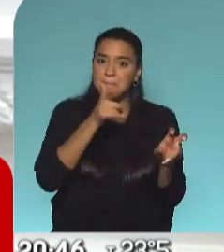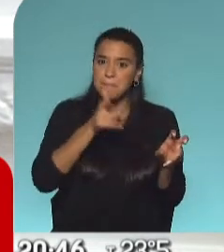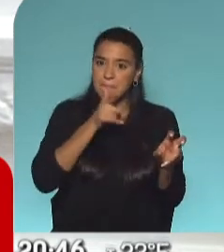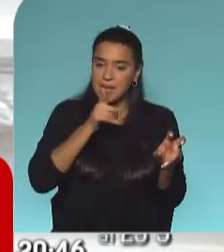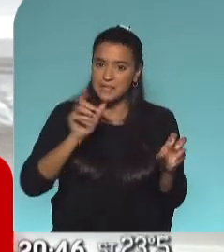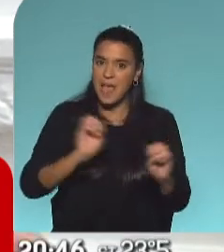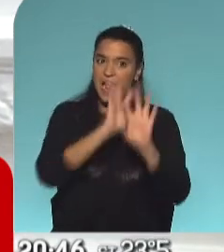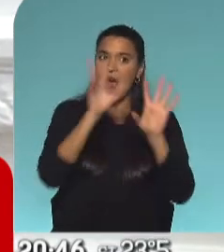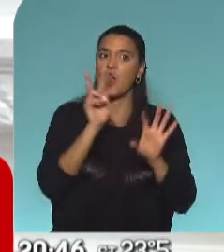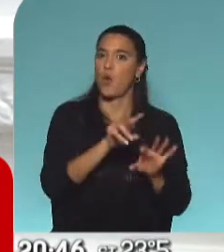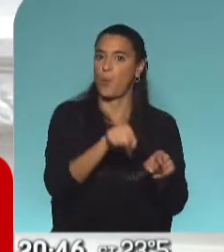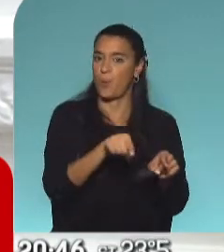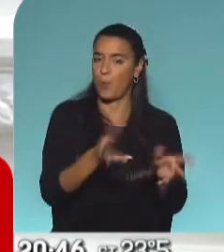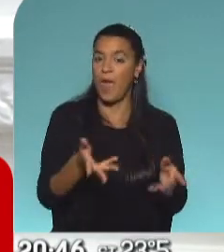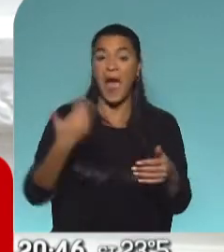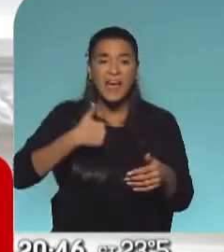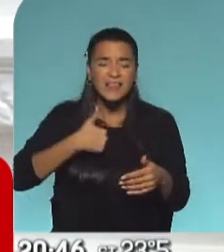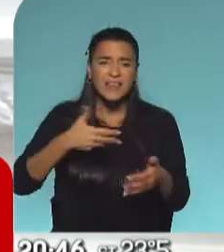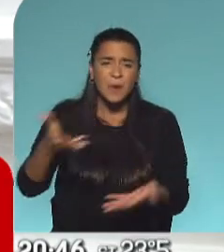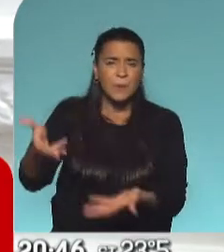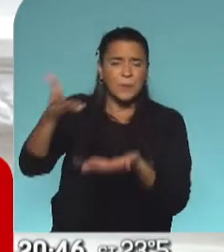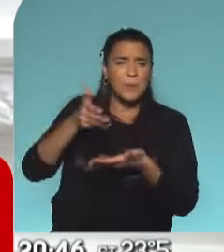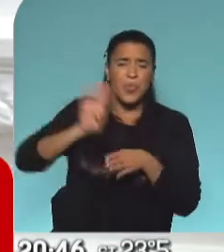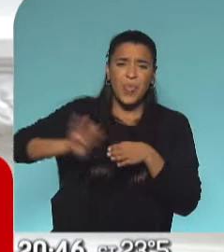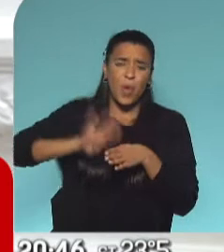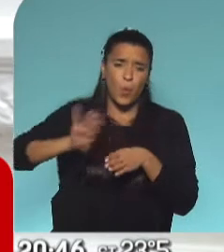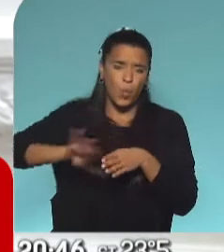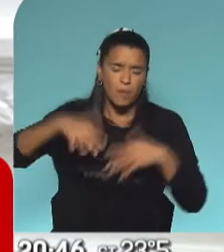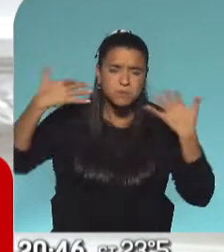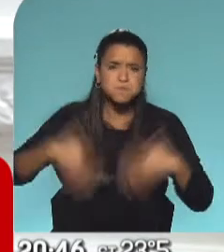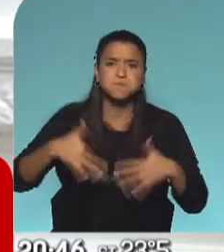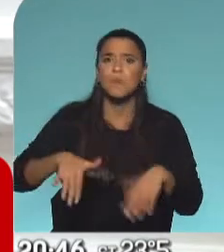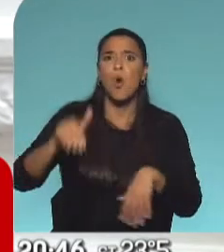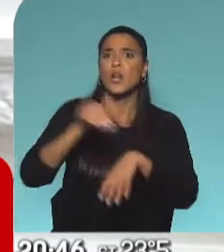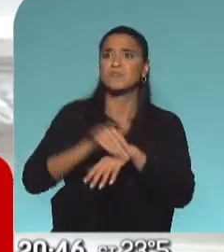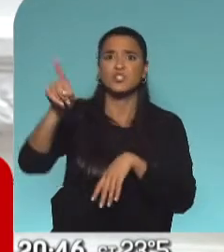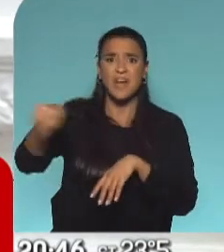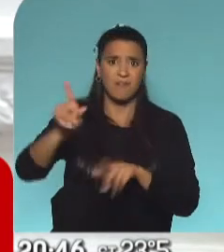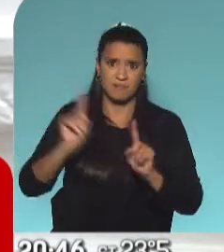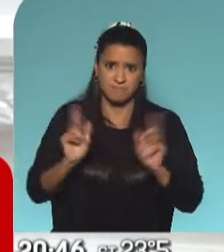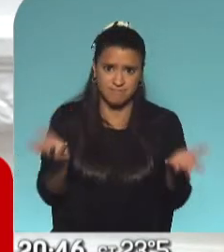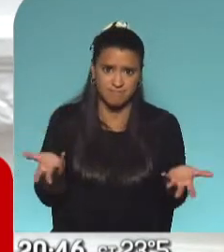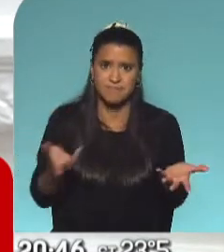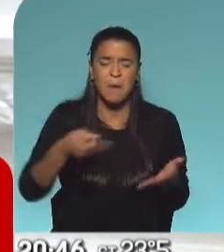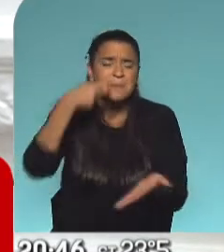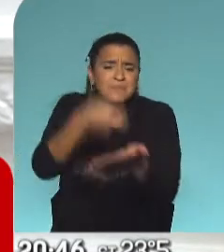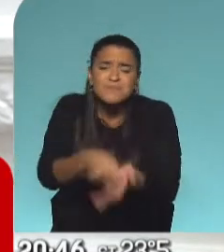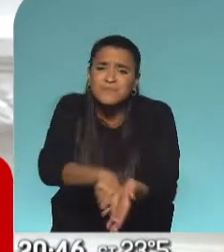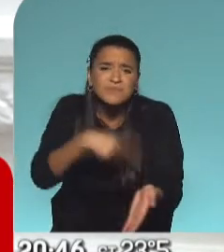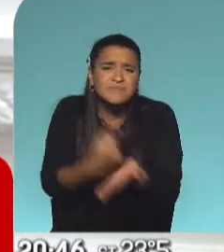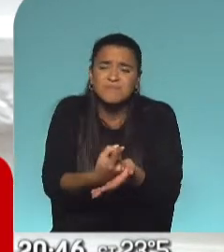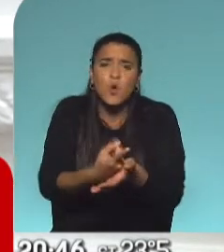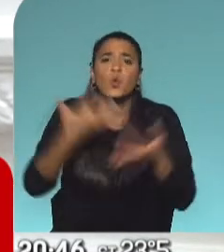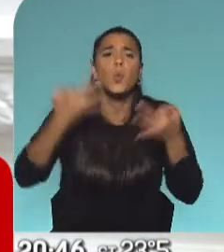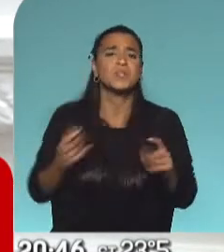tener en cuenta. La Argentina había sido endeudada irresponsablemente, una deuda que era impagable y que era profundamente